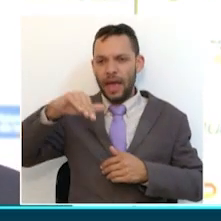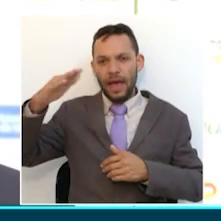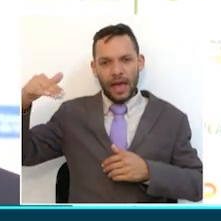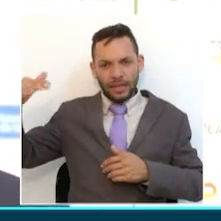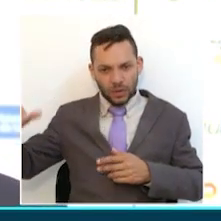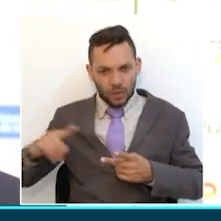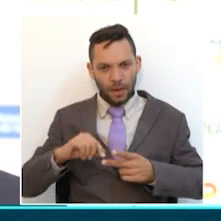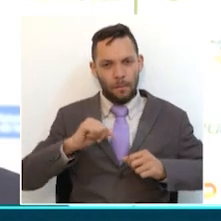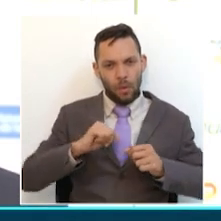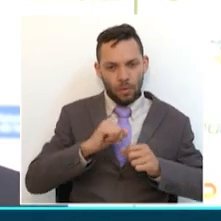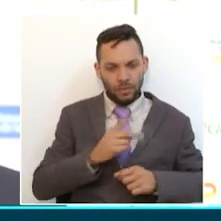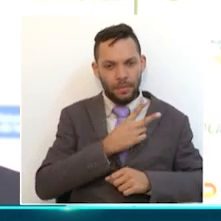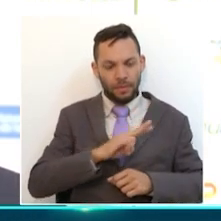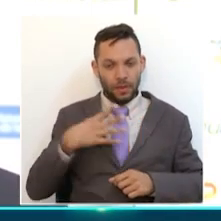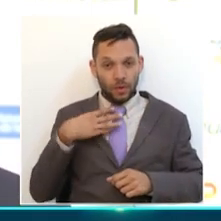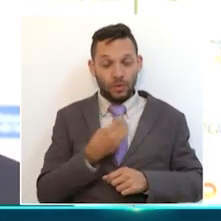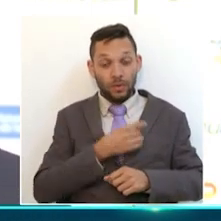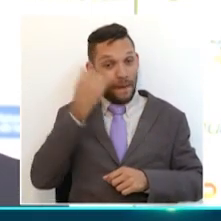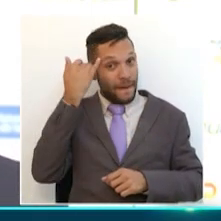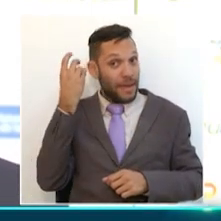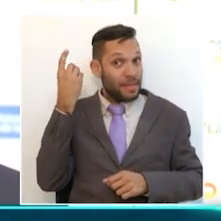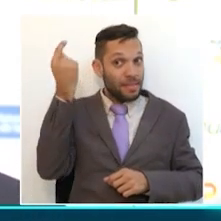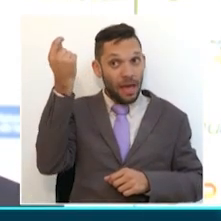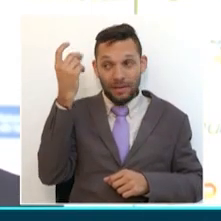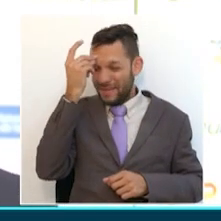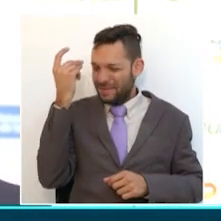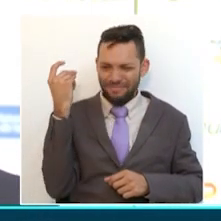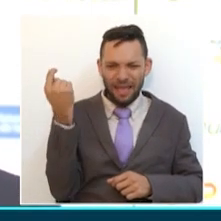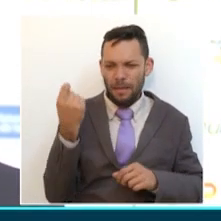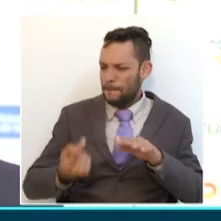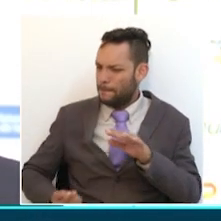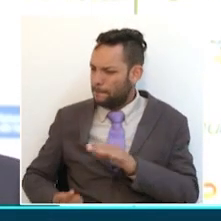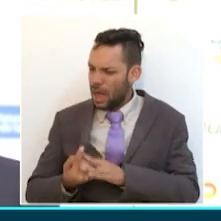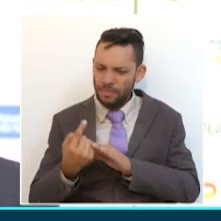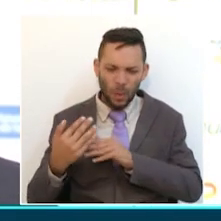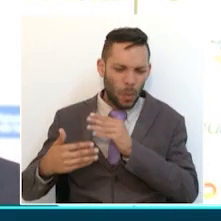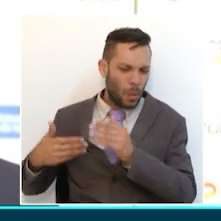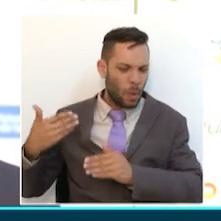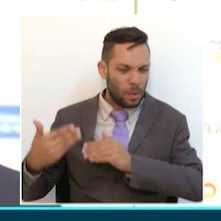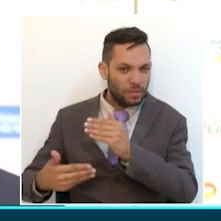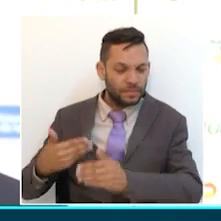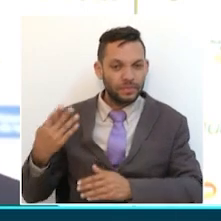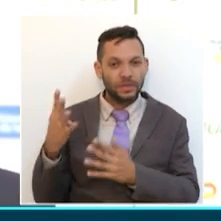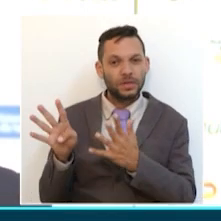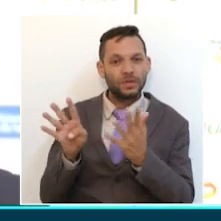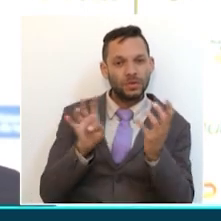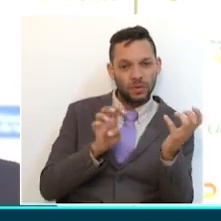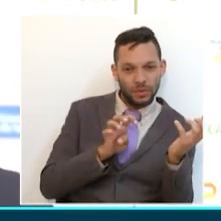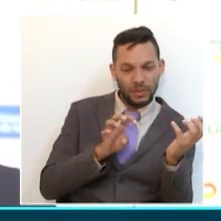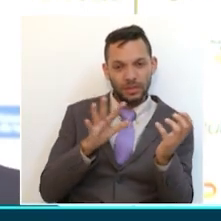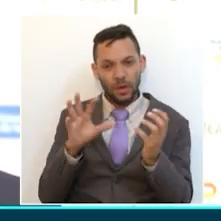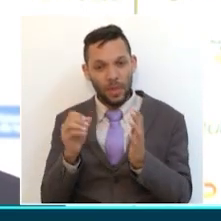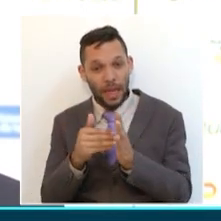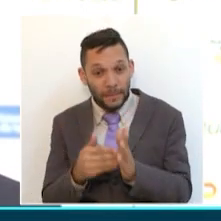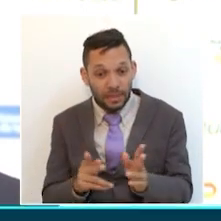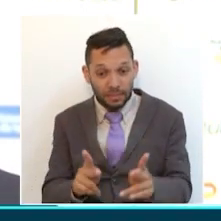Valle, en cifras de emprendimiento e innovación, pero precisamente eso se da para que casi 950.000 risaraldenses